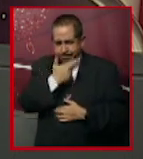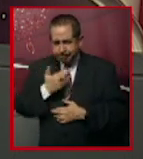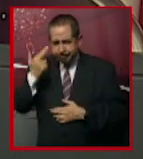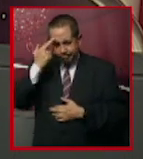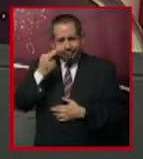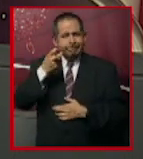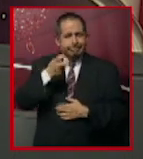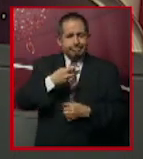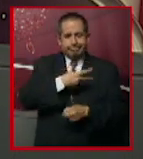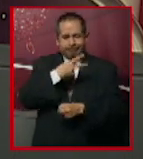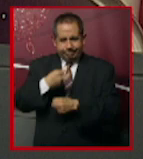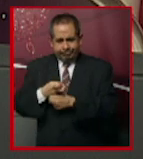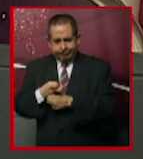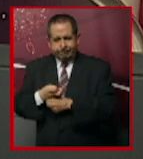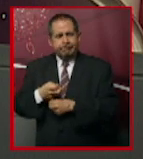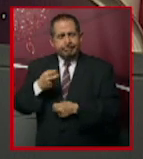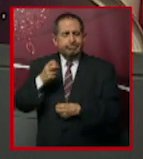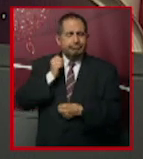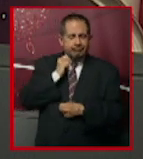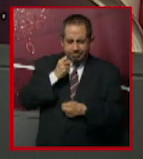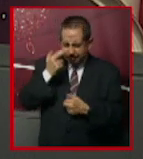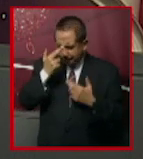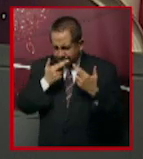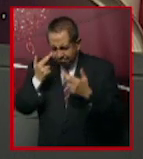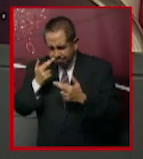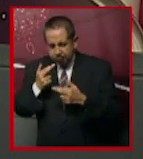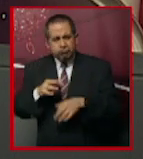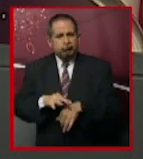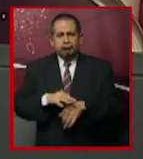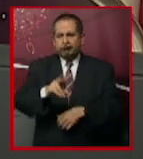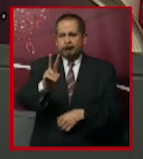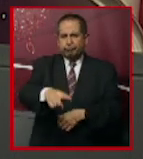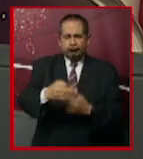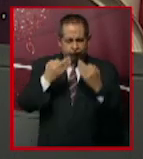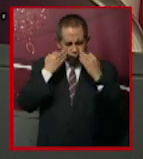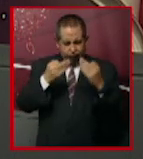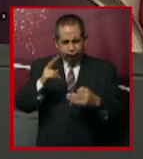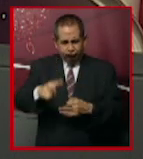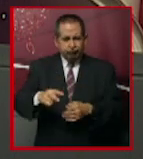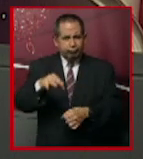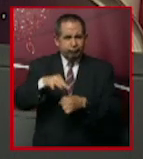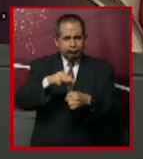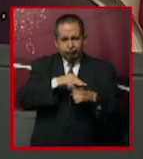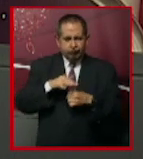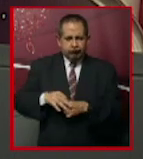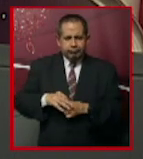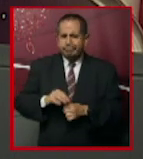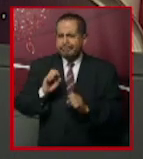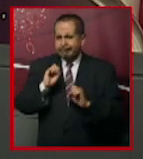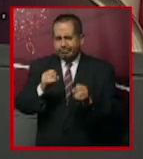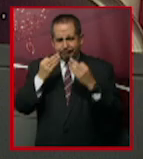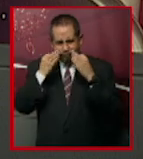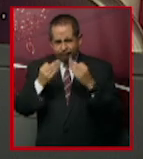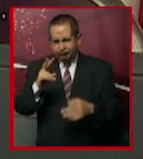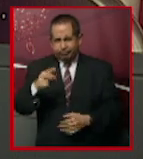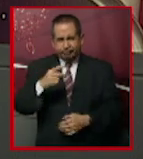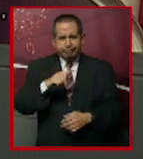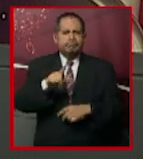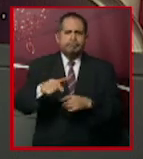Senado en segundo momento y efecto, pues se dio fe de los votos que aprueban el decreto, lo que permitió realizar la declaratoria de